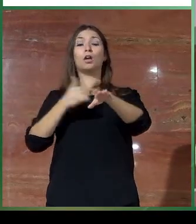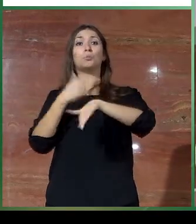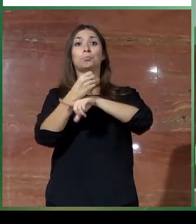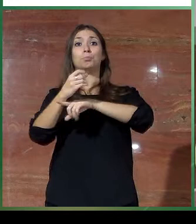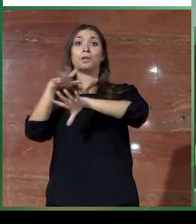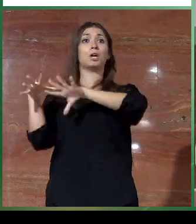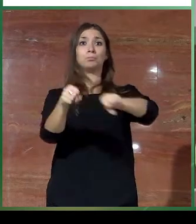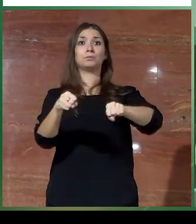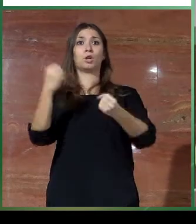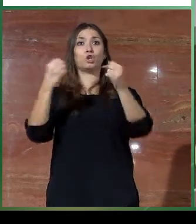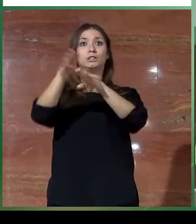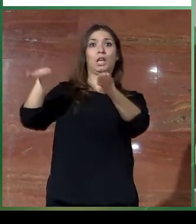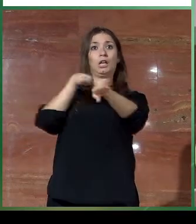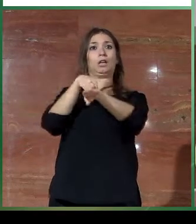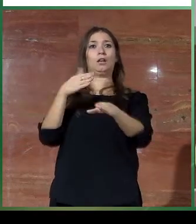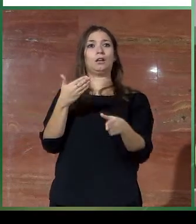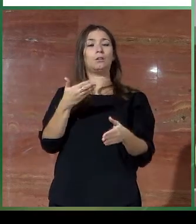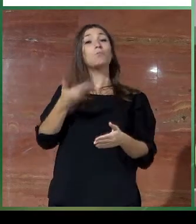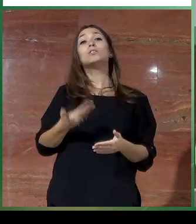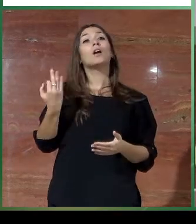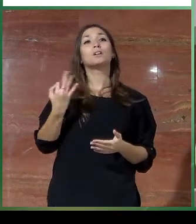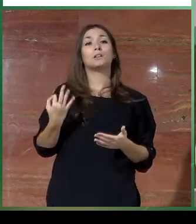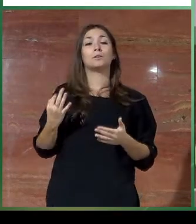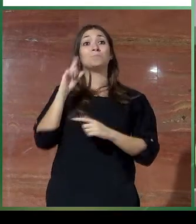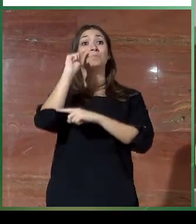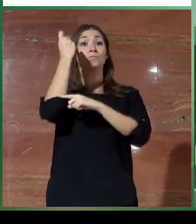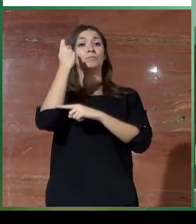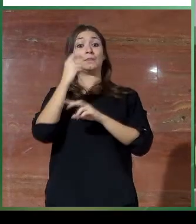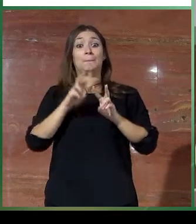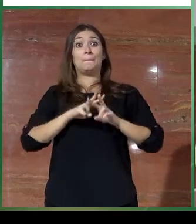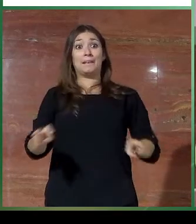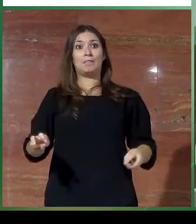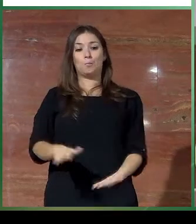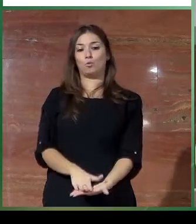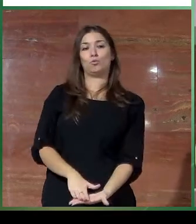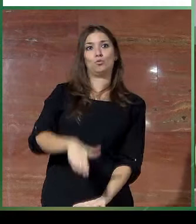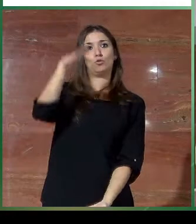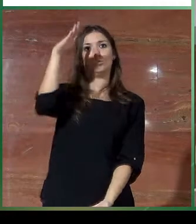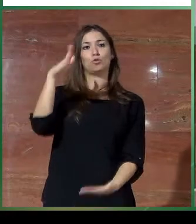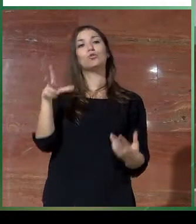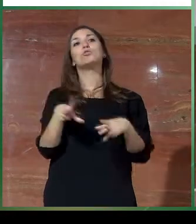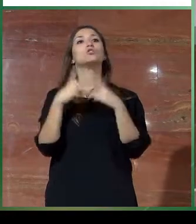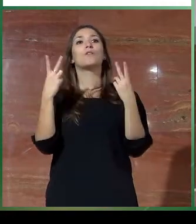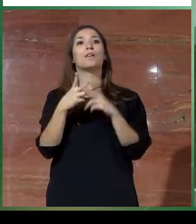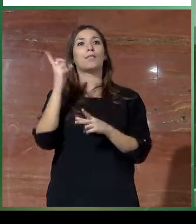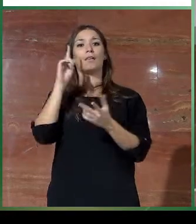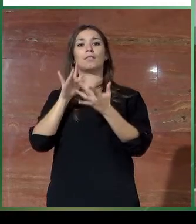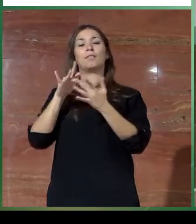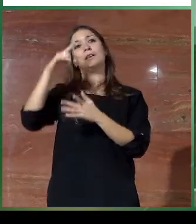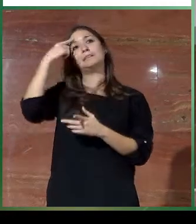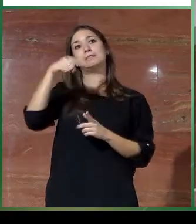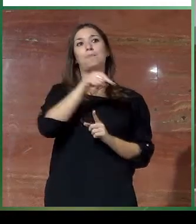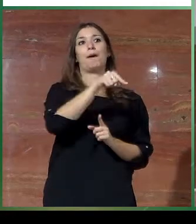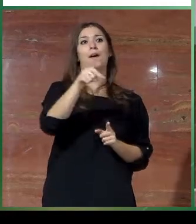cambiando. Y yo siempre digo, si consiguiéramos que desde el principio la sociedad fuera estando en contacto, sería más